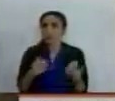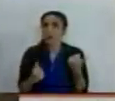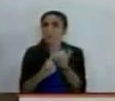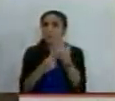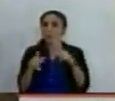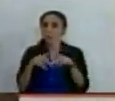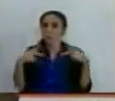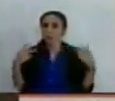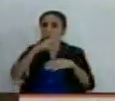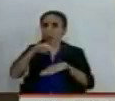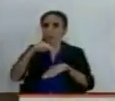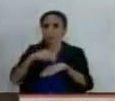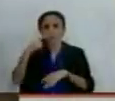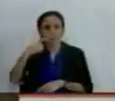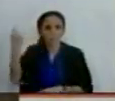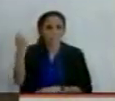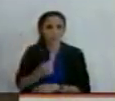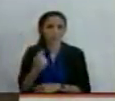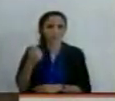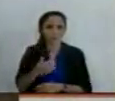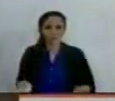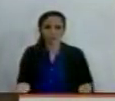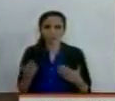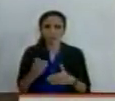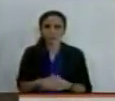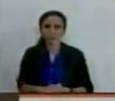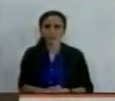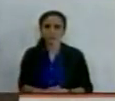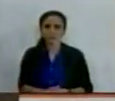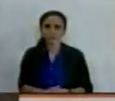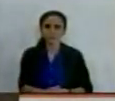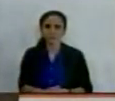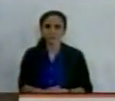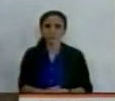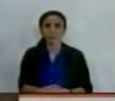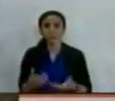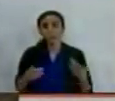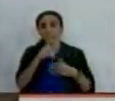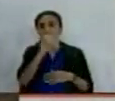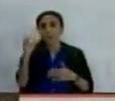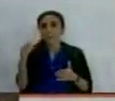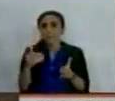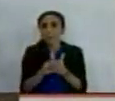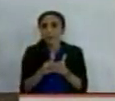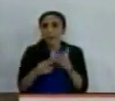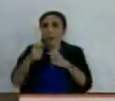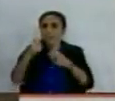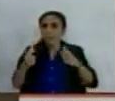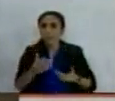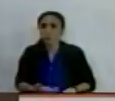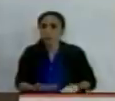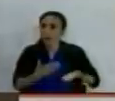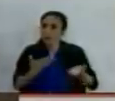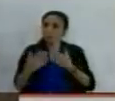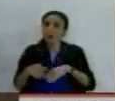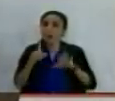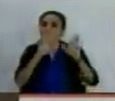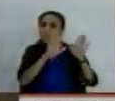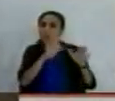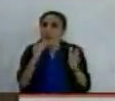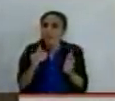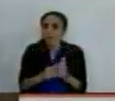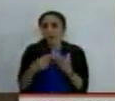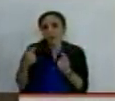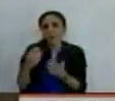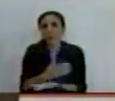masas o le propongo yo si 100.000 personas donaron donan 10.000 bolívares se paga deuda